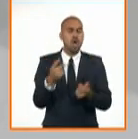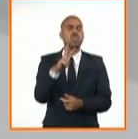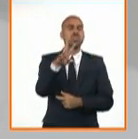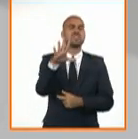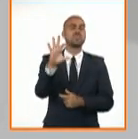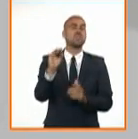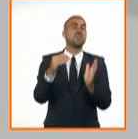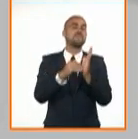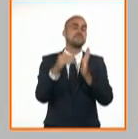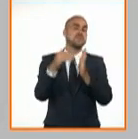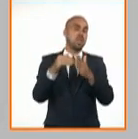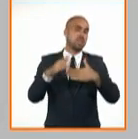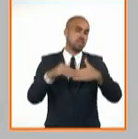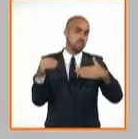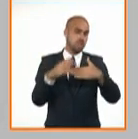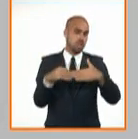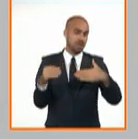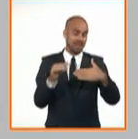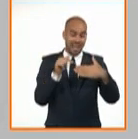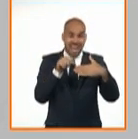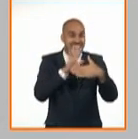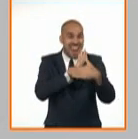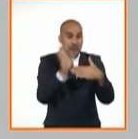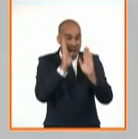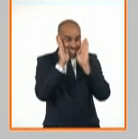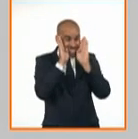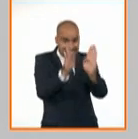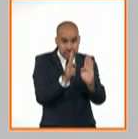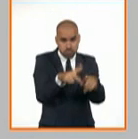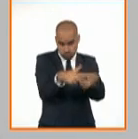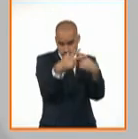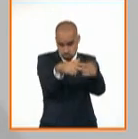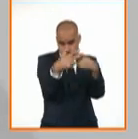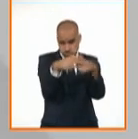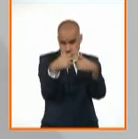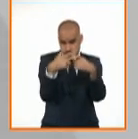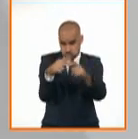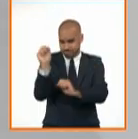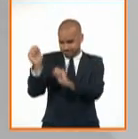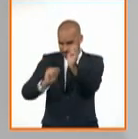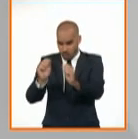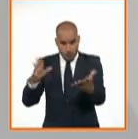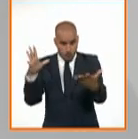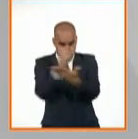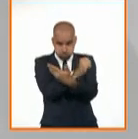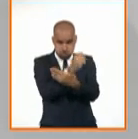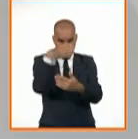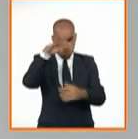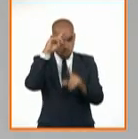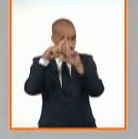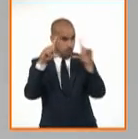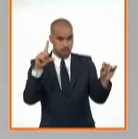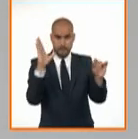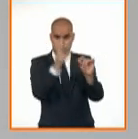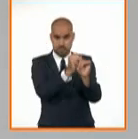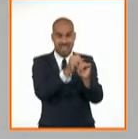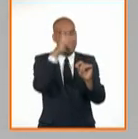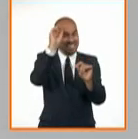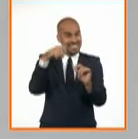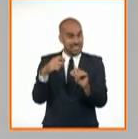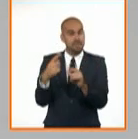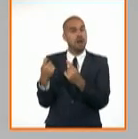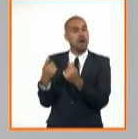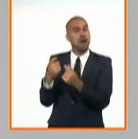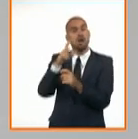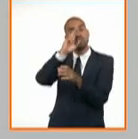para solamente para los esos son los costos que llevan la operación en mantenimiento esto no incluye los costos de combustibles y costos que son